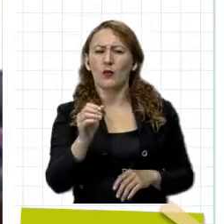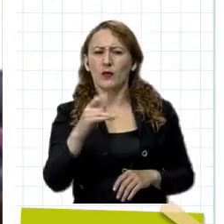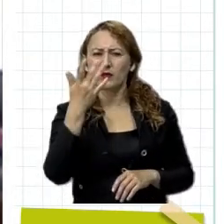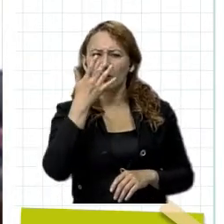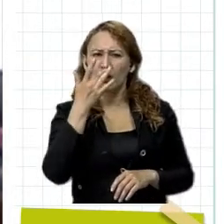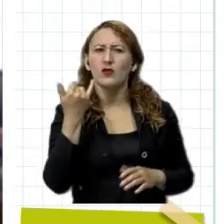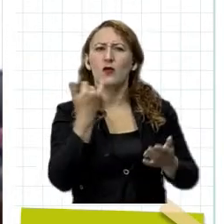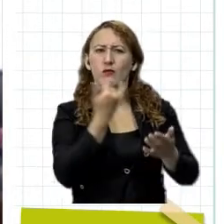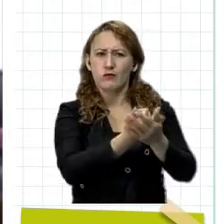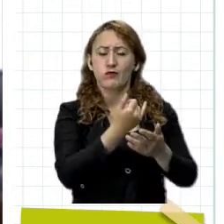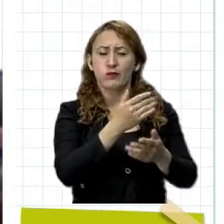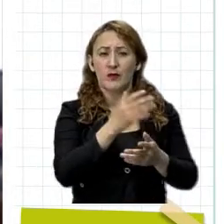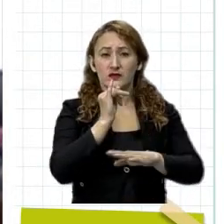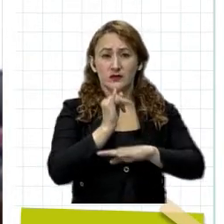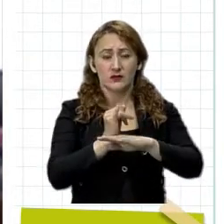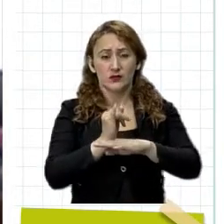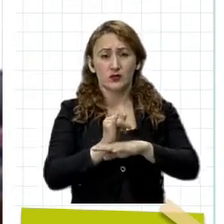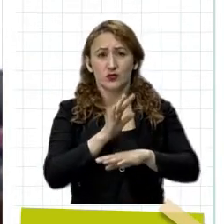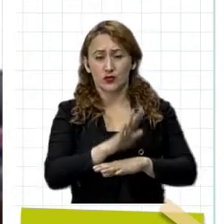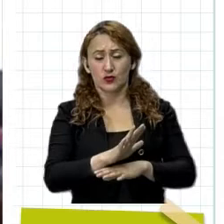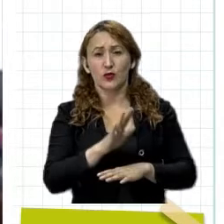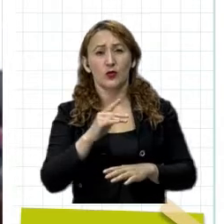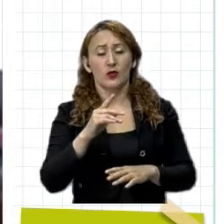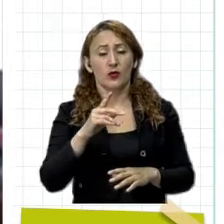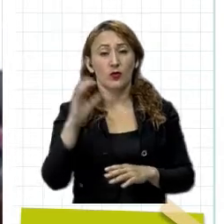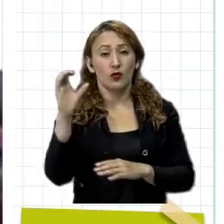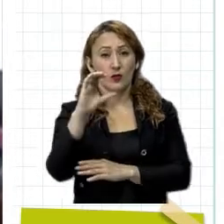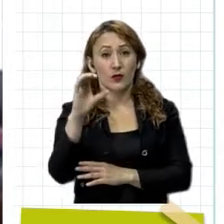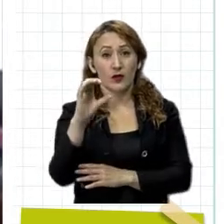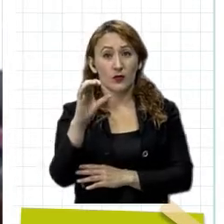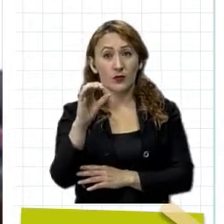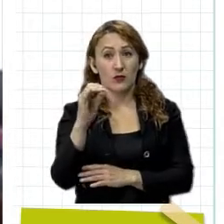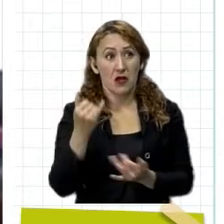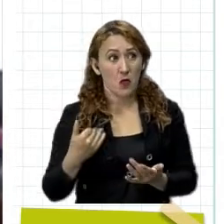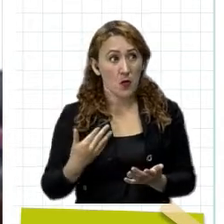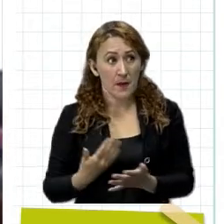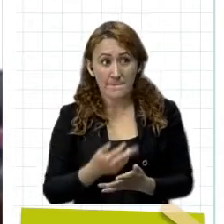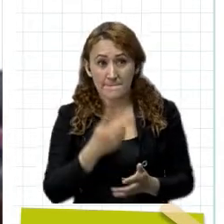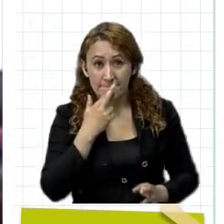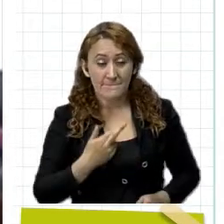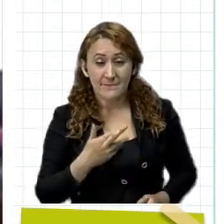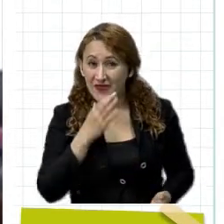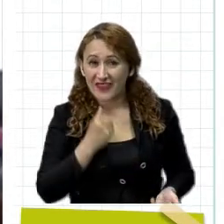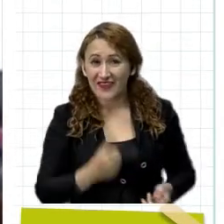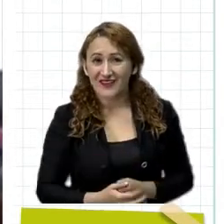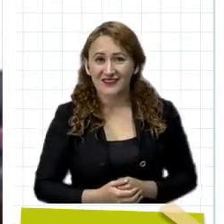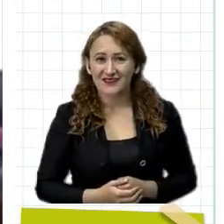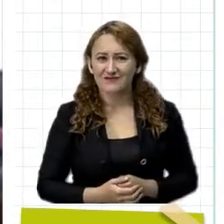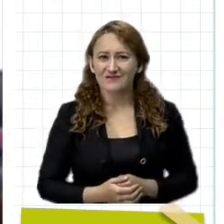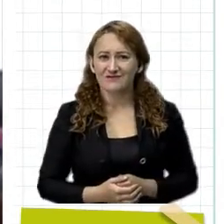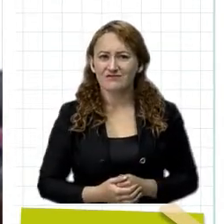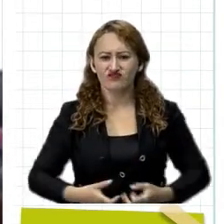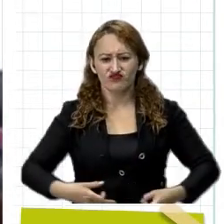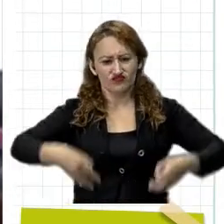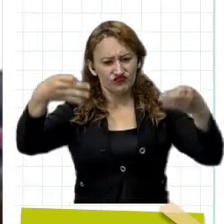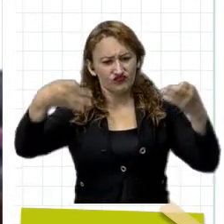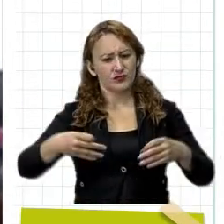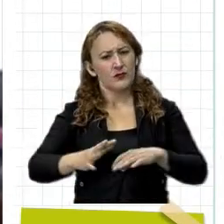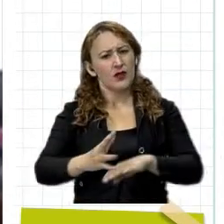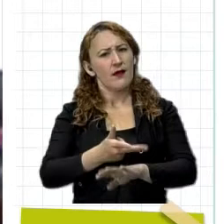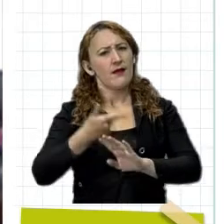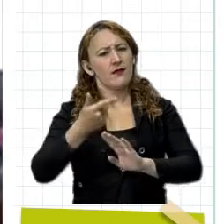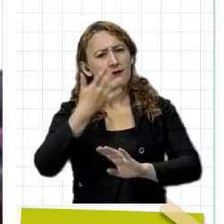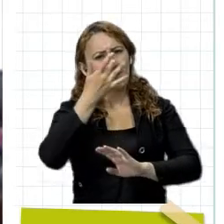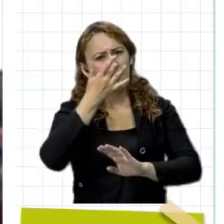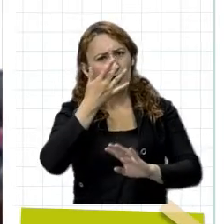Etnológico Colombiano? Respuesta aún vedada en la actualidad. ¿Por qué no establecer la cátedra de arte negro o